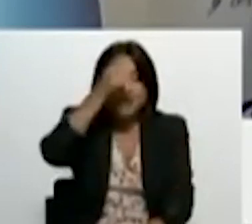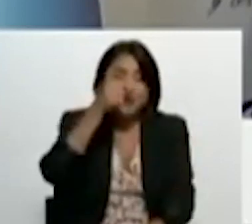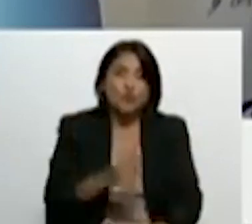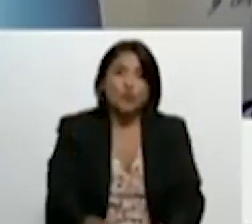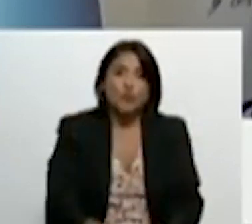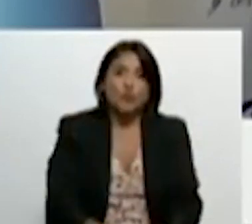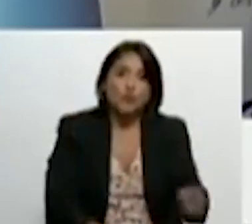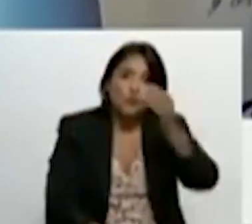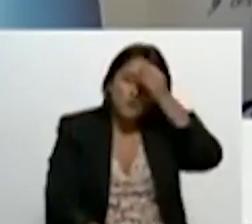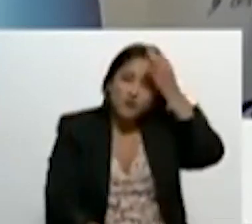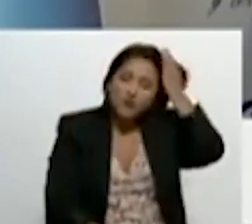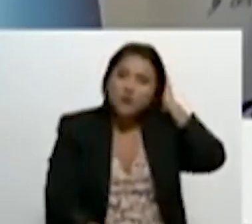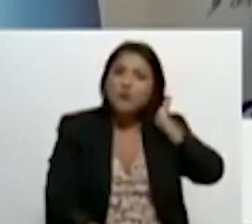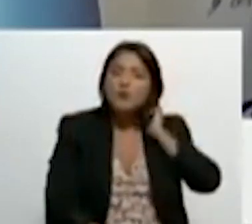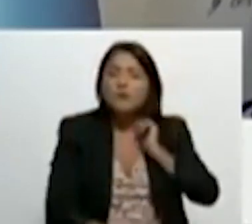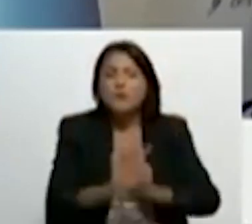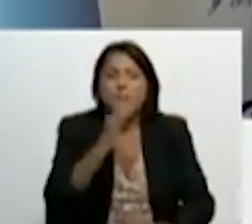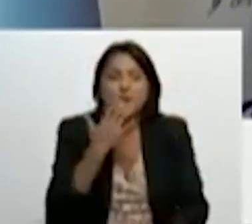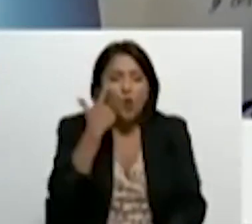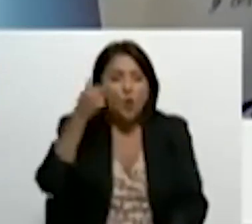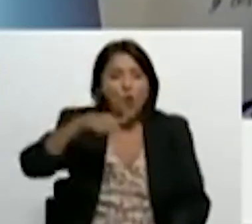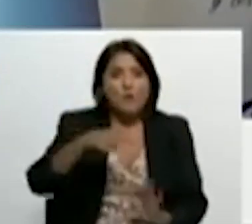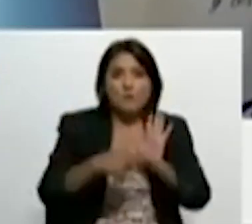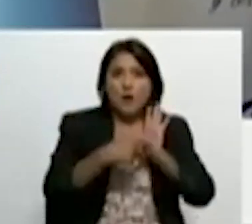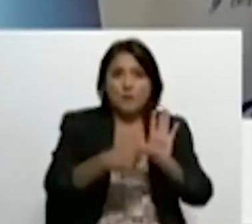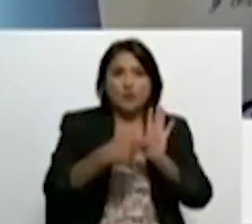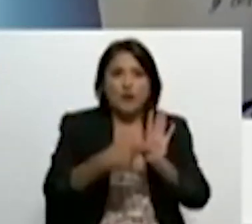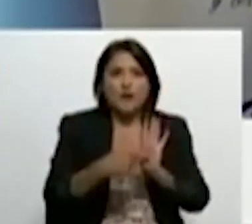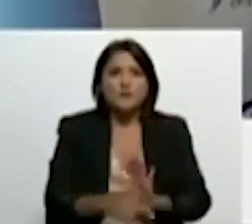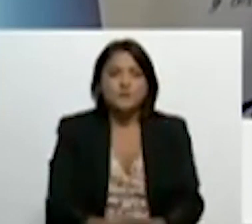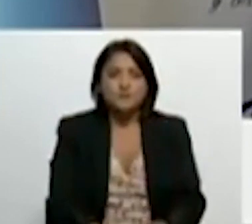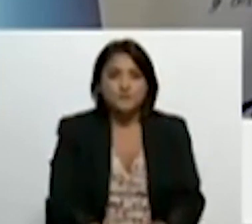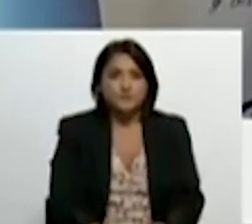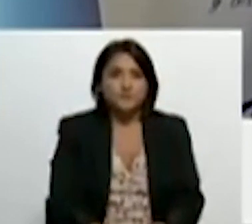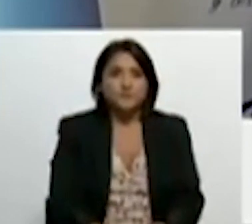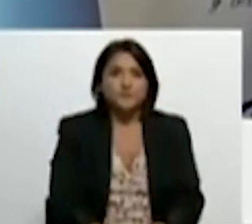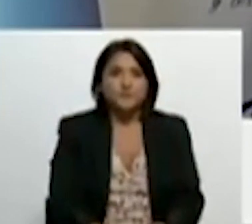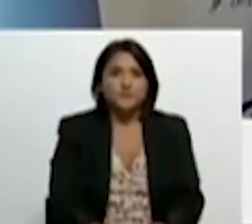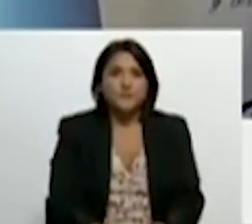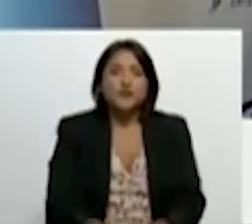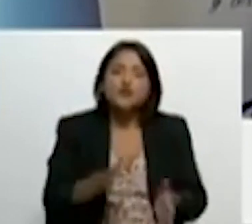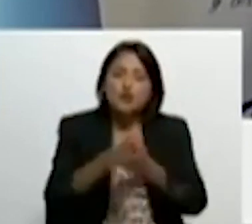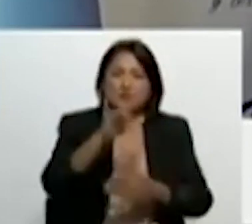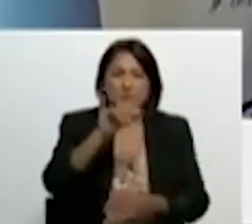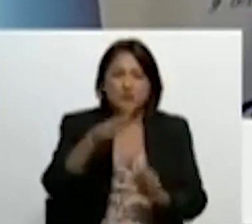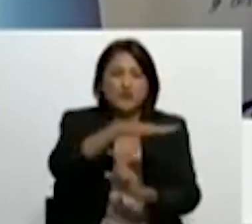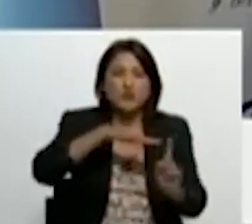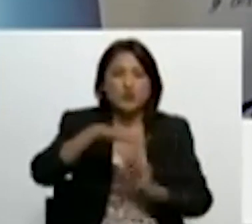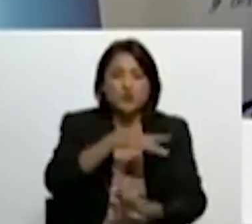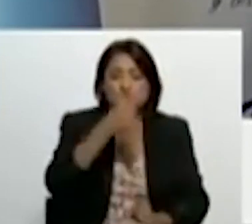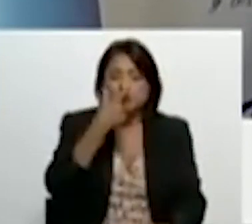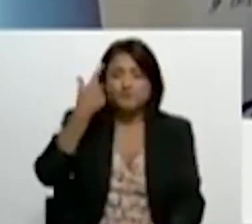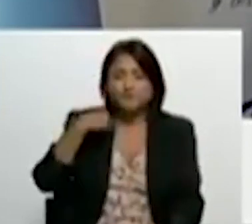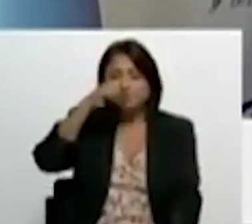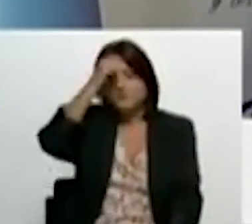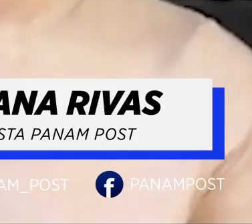adelantó y se extralimitó de manera tal en sus atribuciones que comprometió totalmente su autonomía,